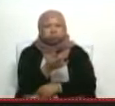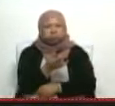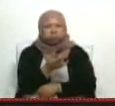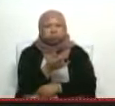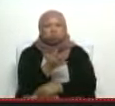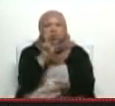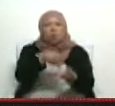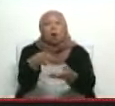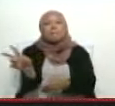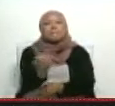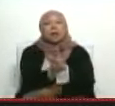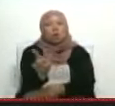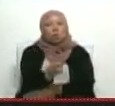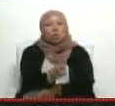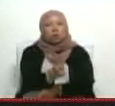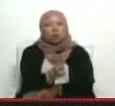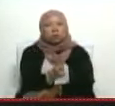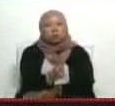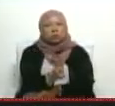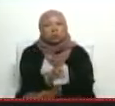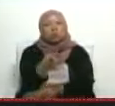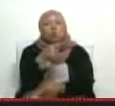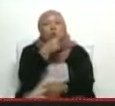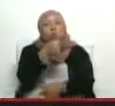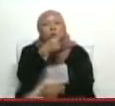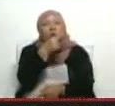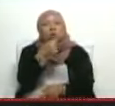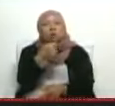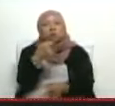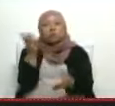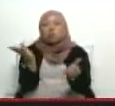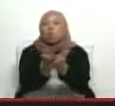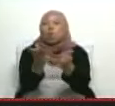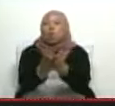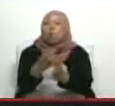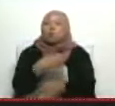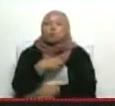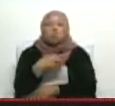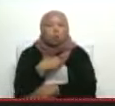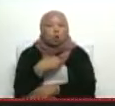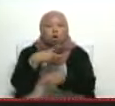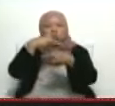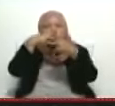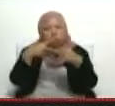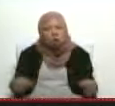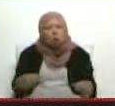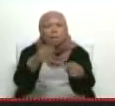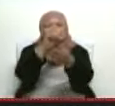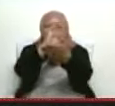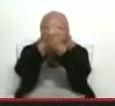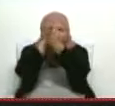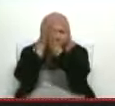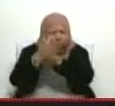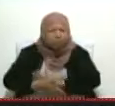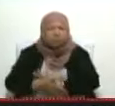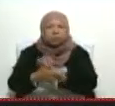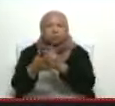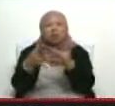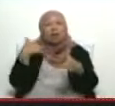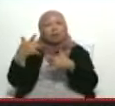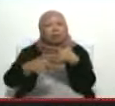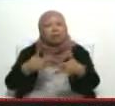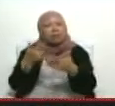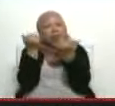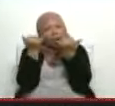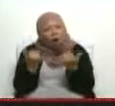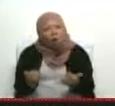venían a Venezuela a dar una rueda de prensa en una plaza. No, señores, basta ya de acciones como